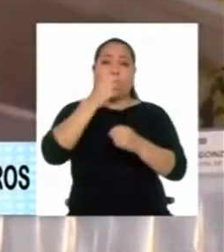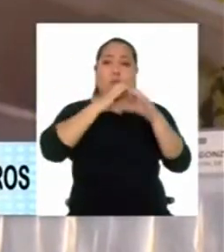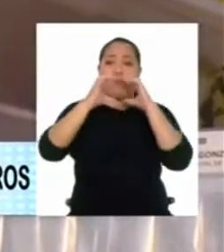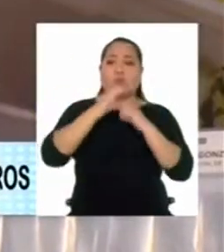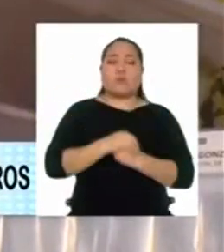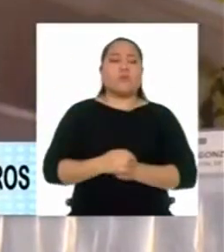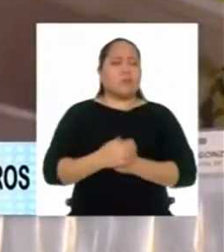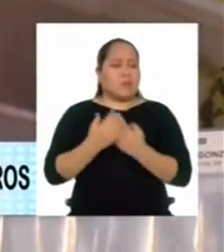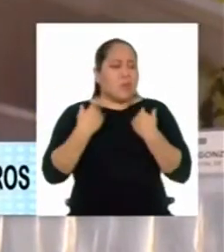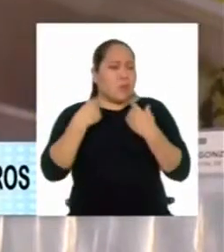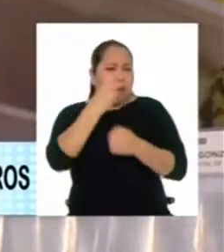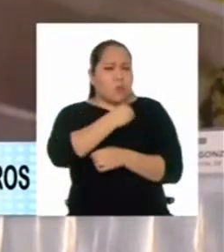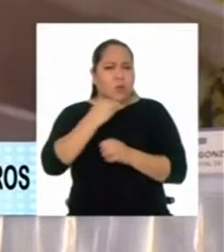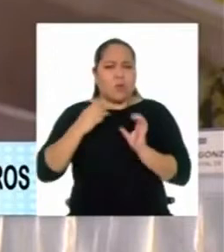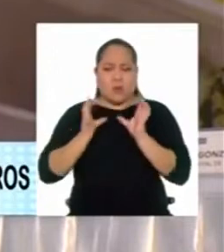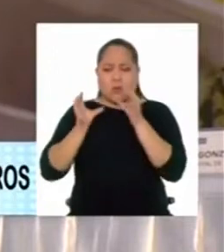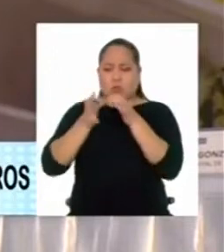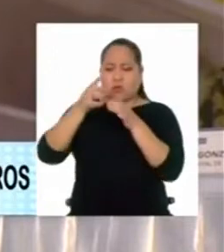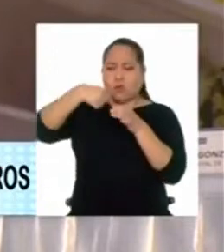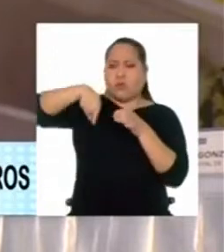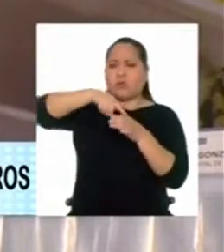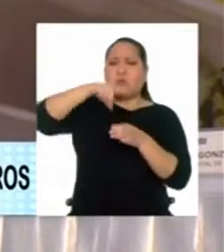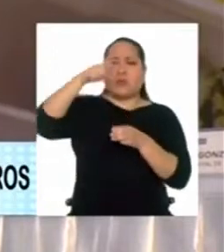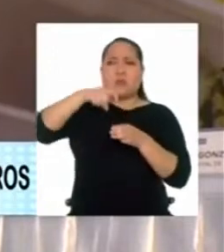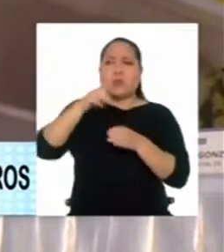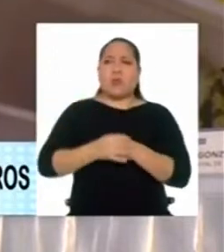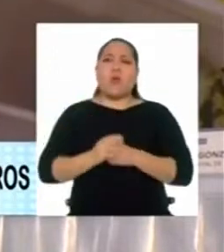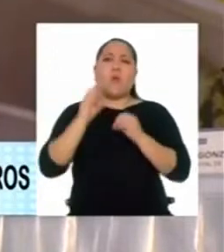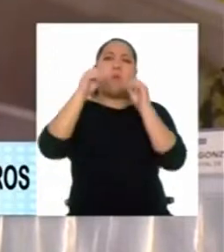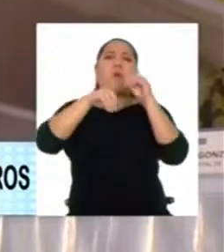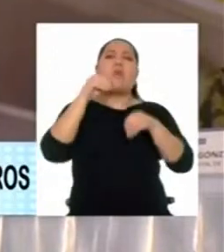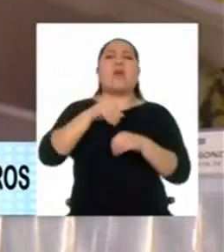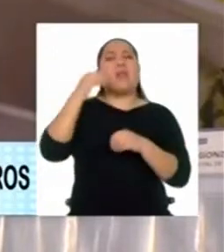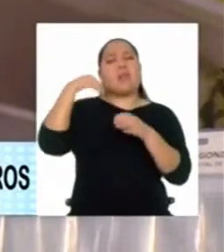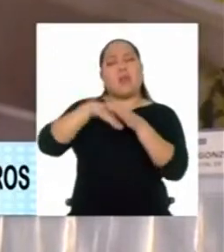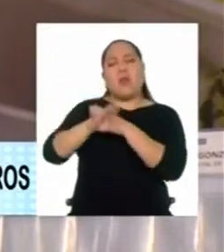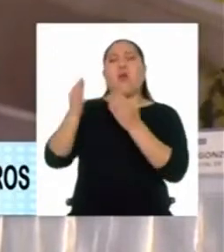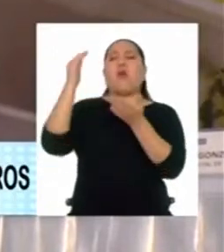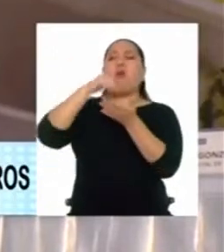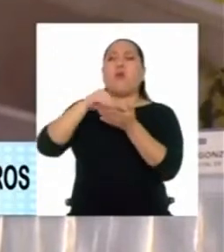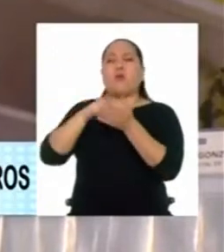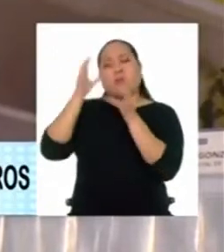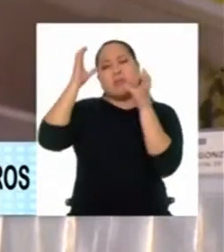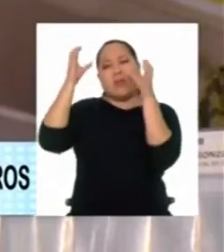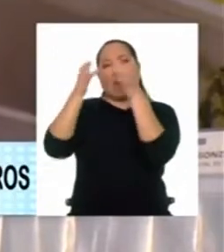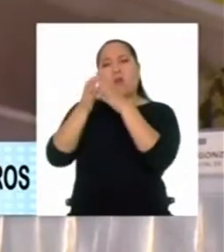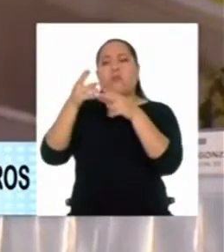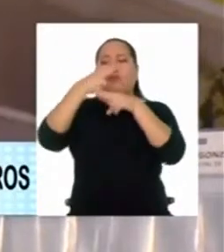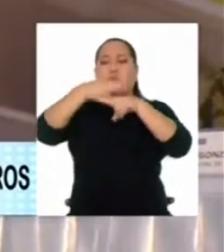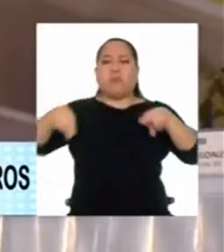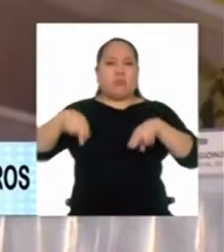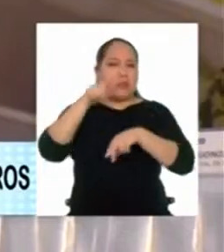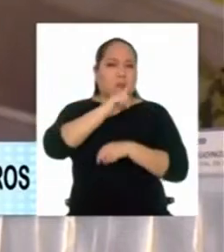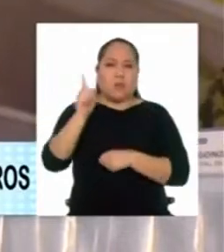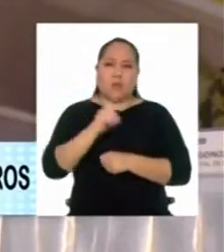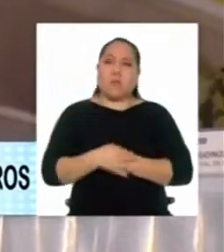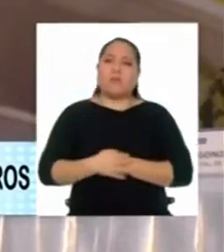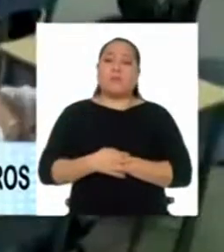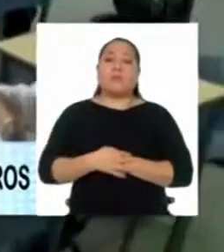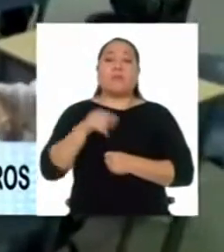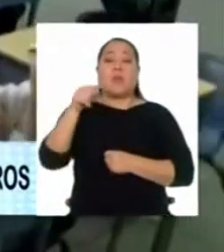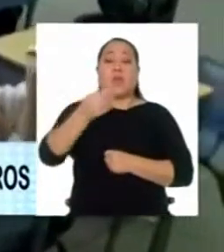que no hay la necesidad, que todavía hay que llevarla por allá al Congreso para que la censuren. El mandatario resaltó